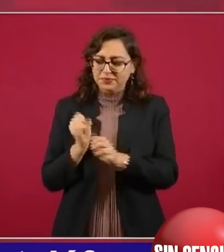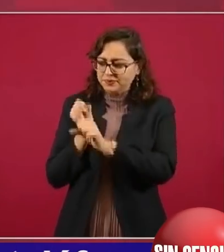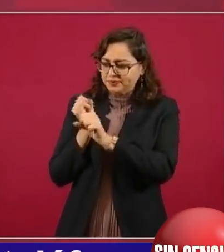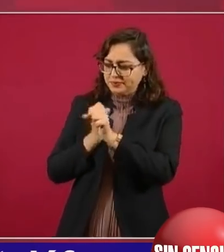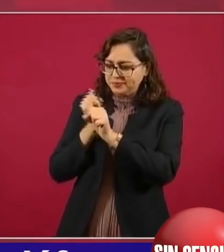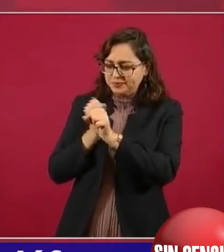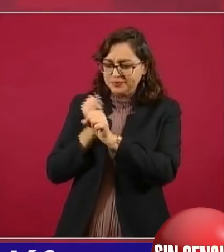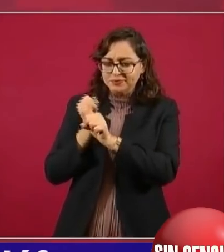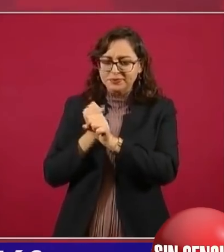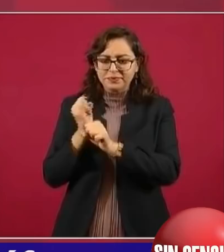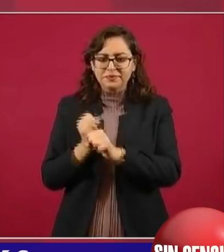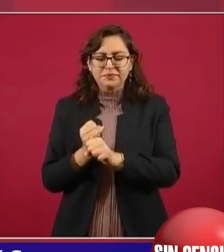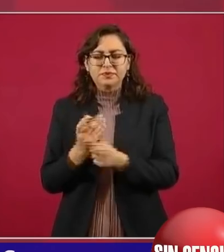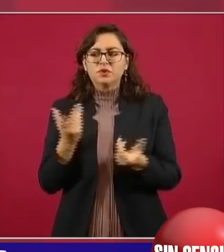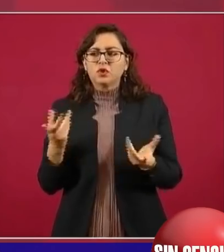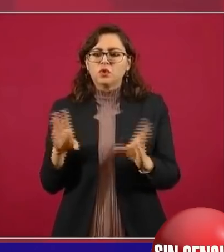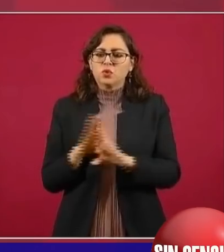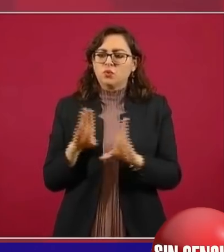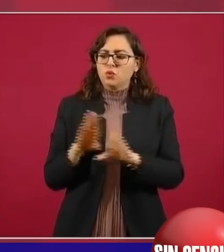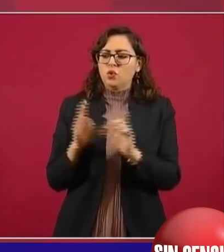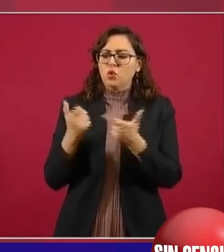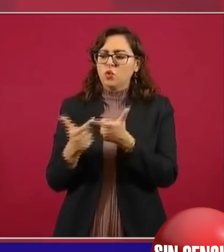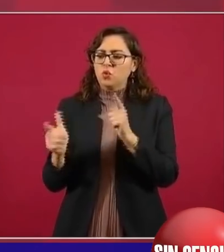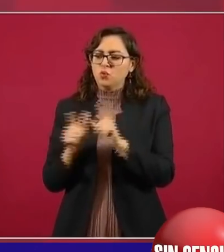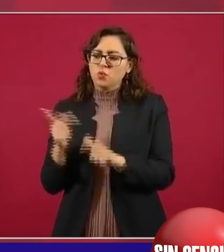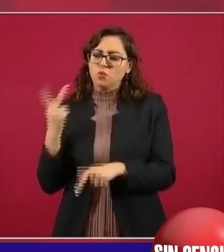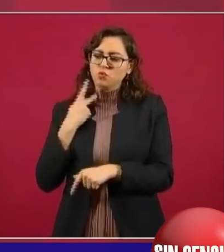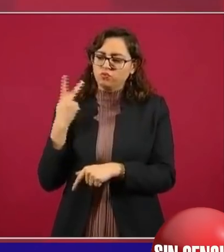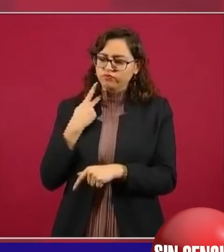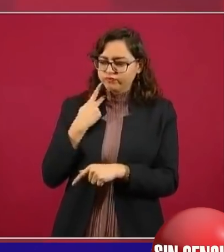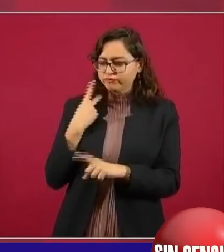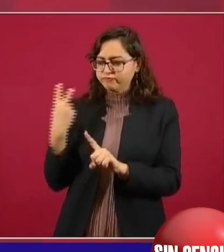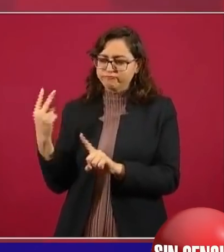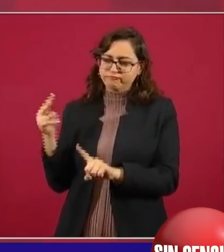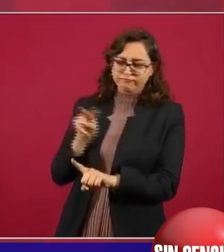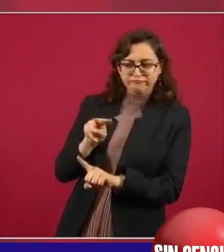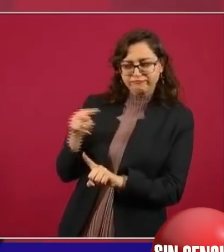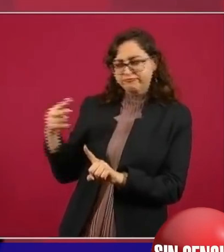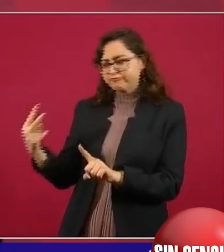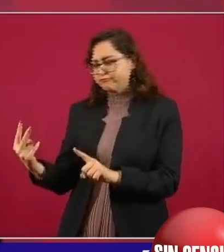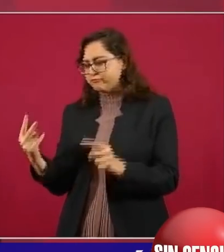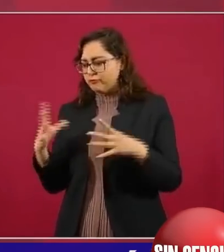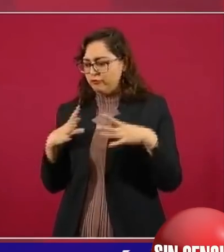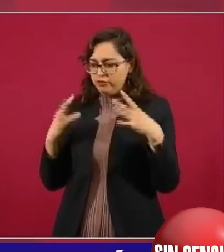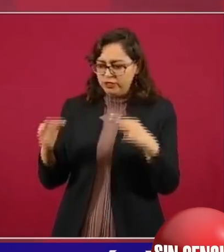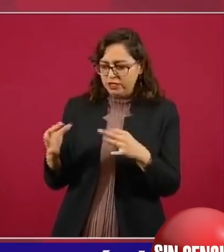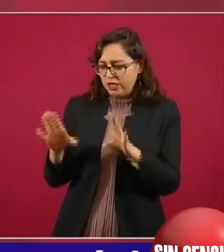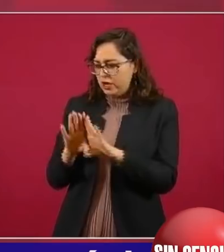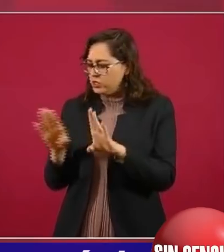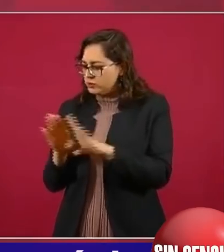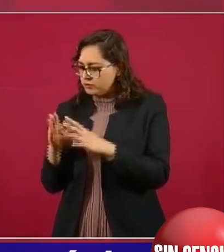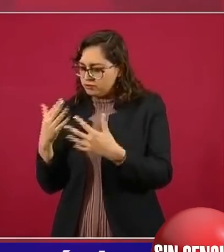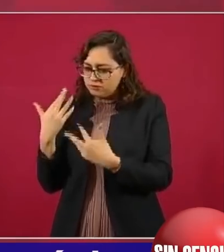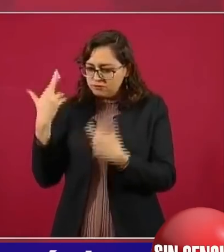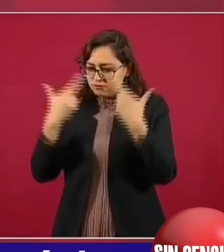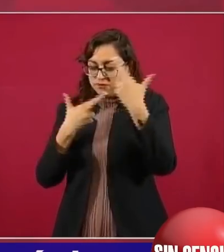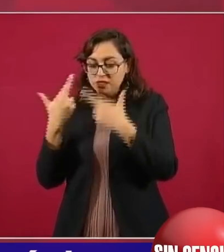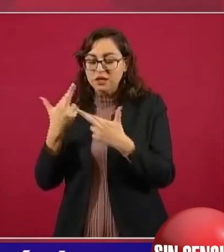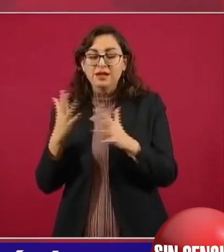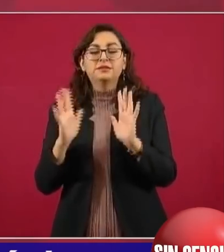sobre la formación de los partidos. Ya murió uno de los mejores estudiosos